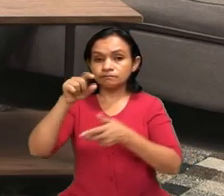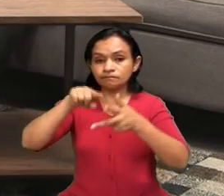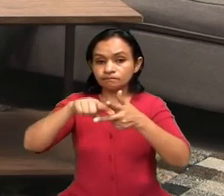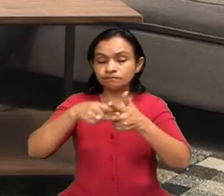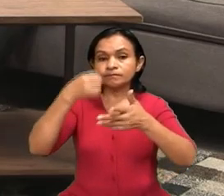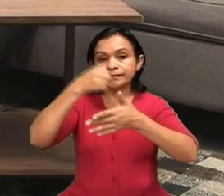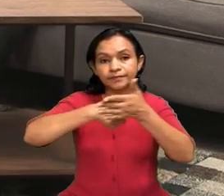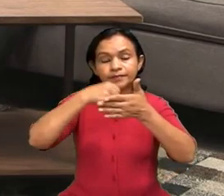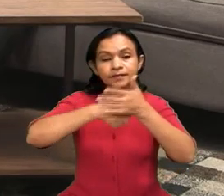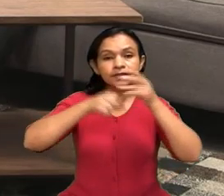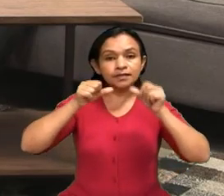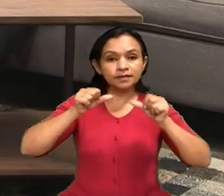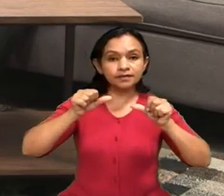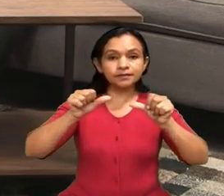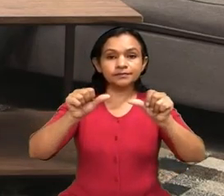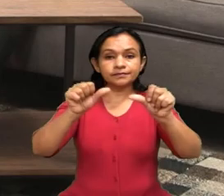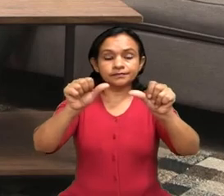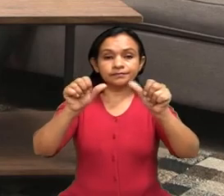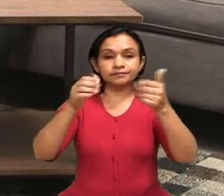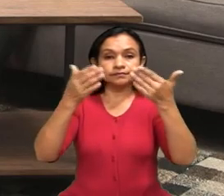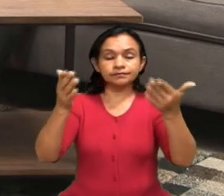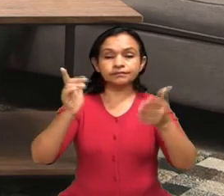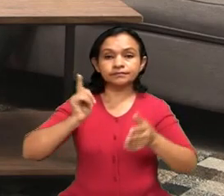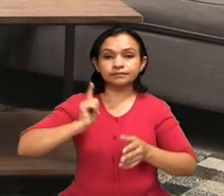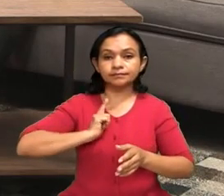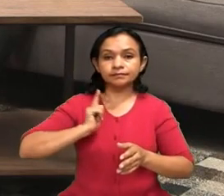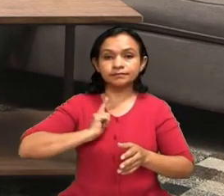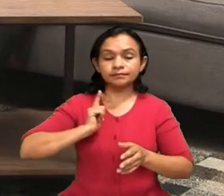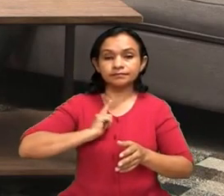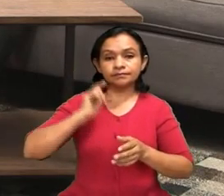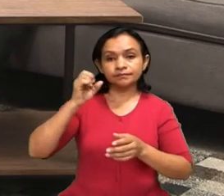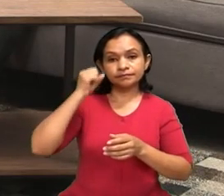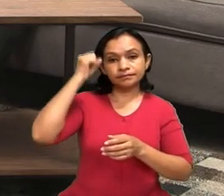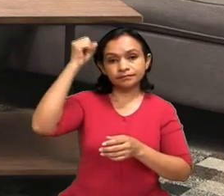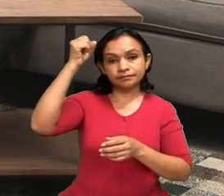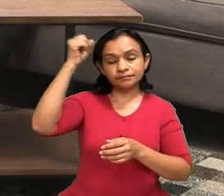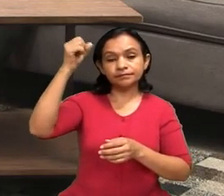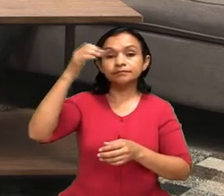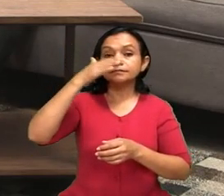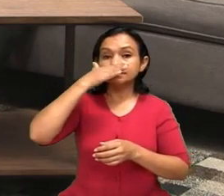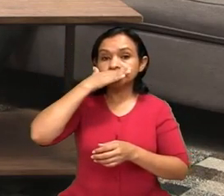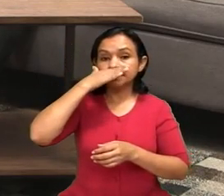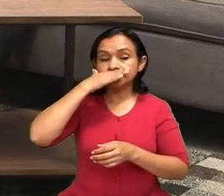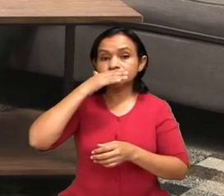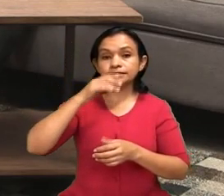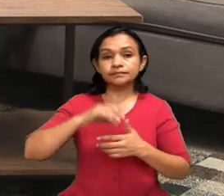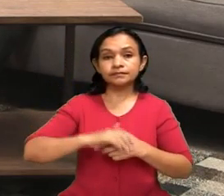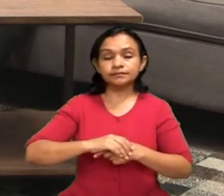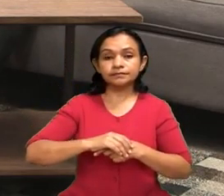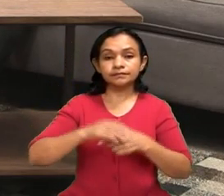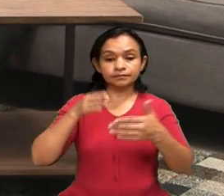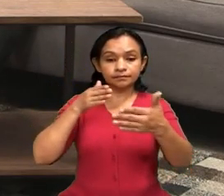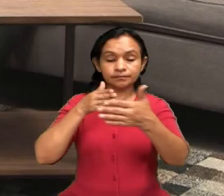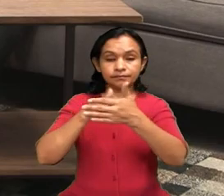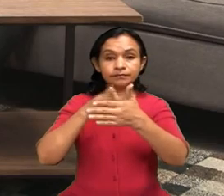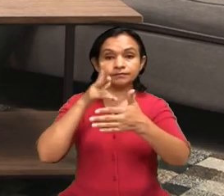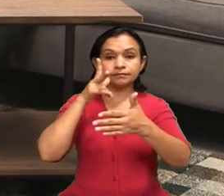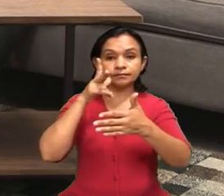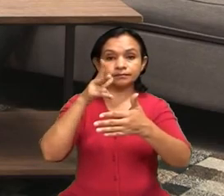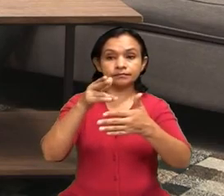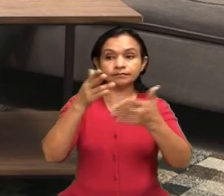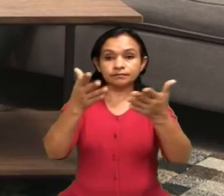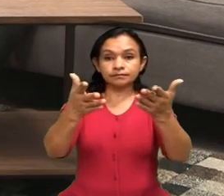continua para llegar hasta el triunfo de la Revolución Sandinista. Diputado, tenemos que hacer una pausa, pero al volver quisiera